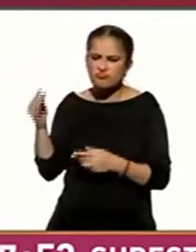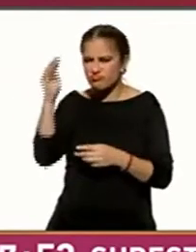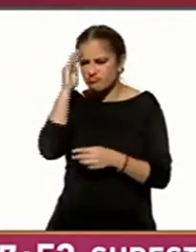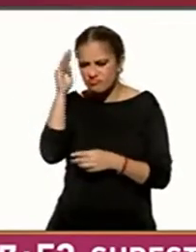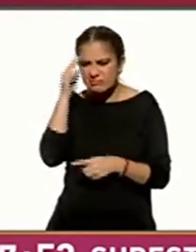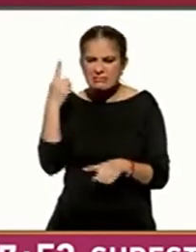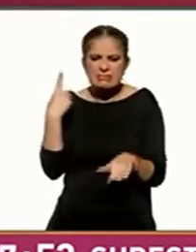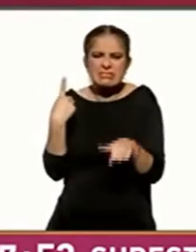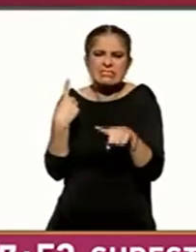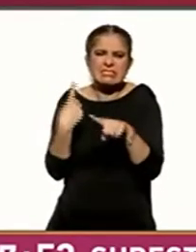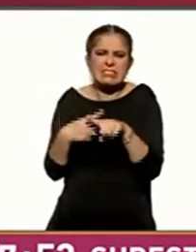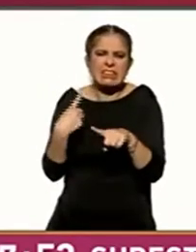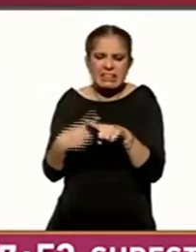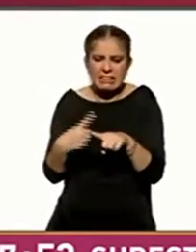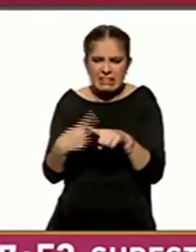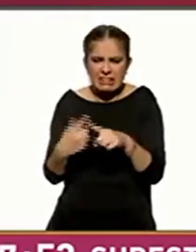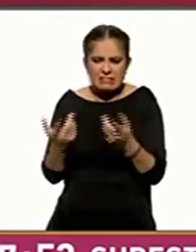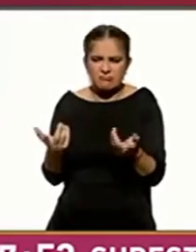el responsable